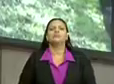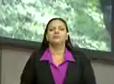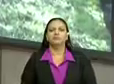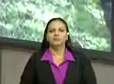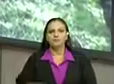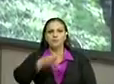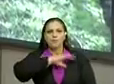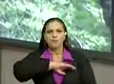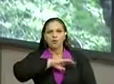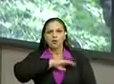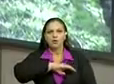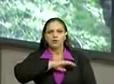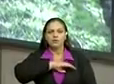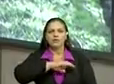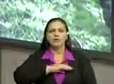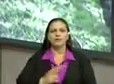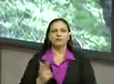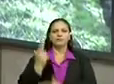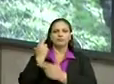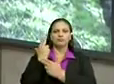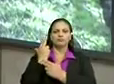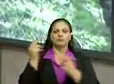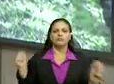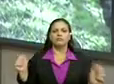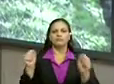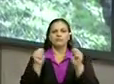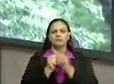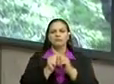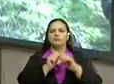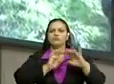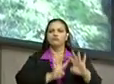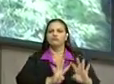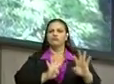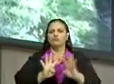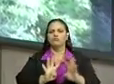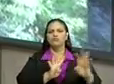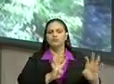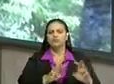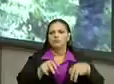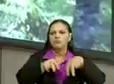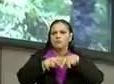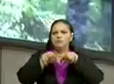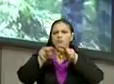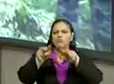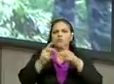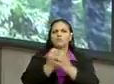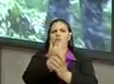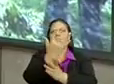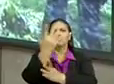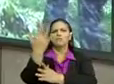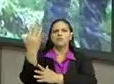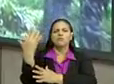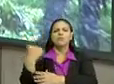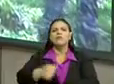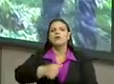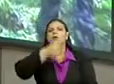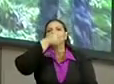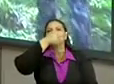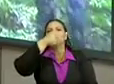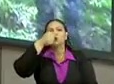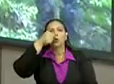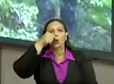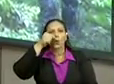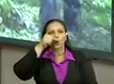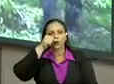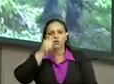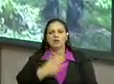Ya estamos sembrando, ya estamos preparando. Hemos subido así, esto es allá en el Coca, y un laboratorio de refinamiento